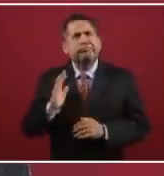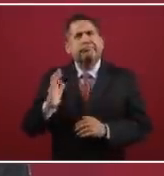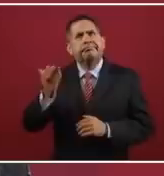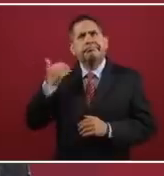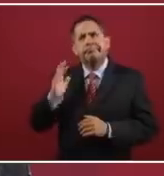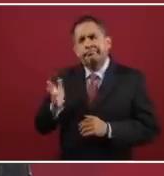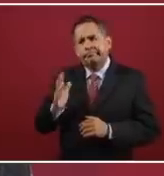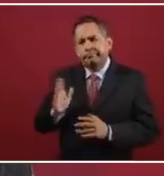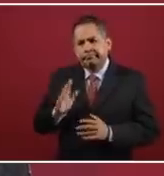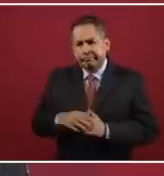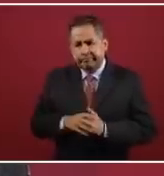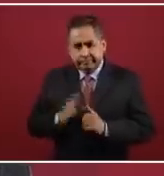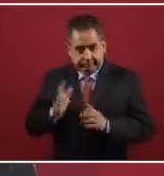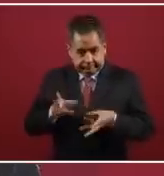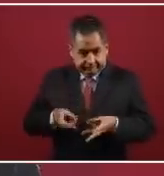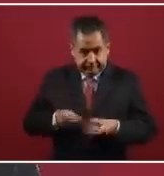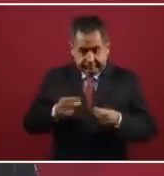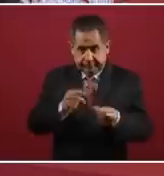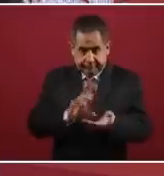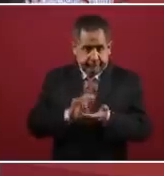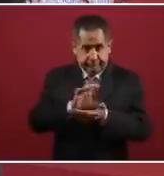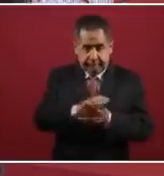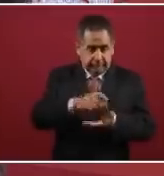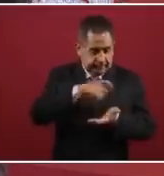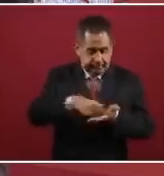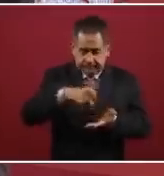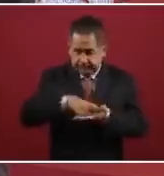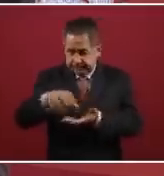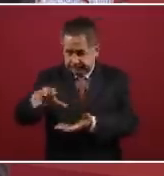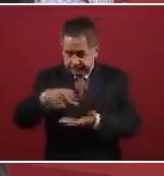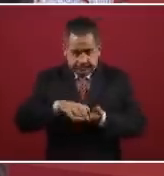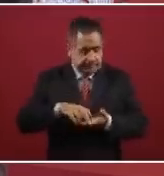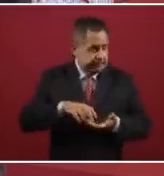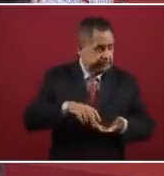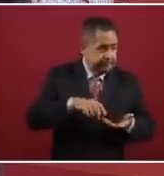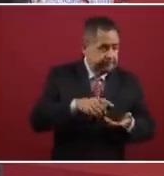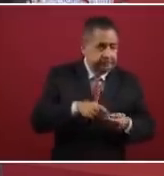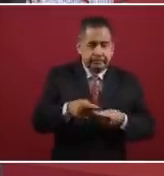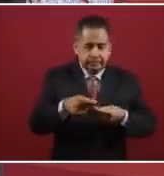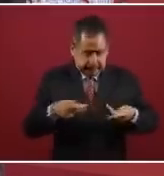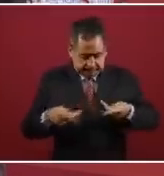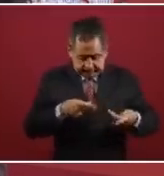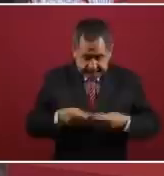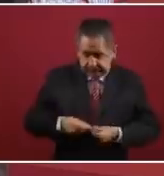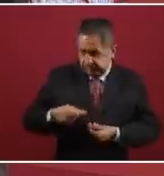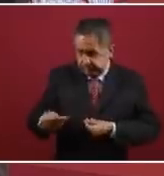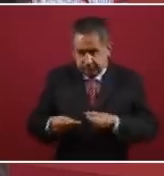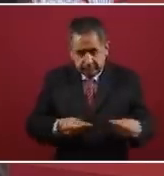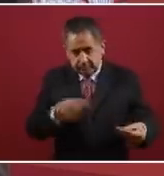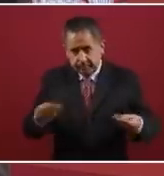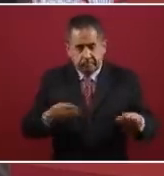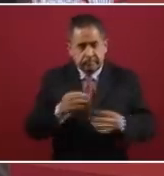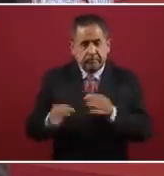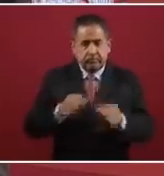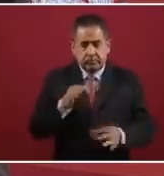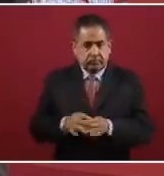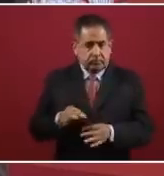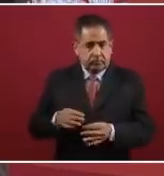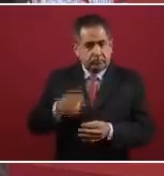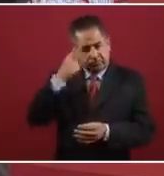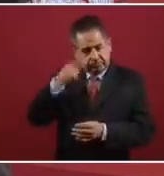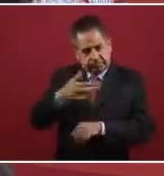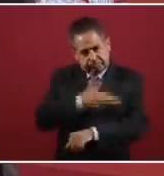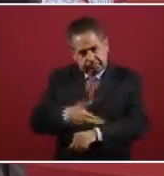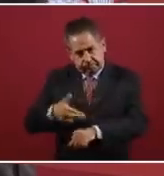hemos gastado tanto en compras como en lo que es la preparación, es decir, el gasto de